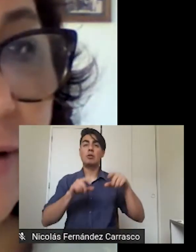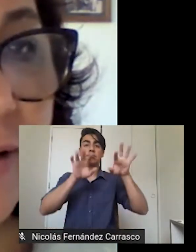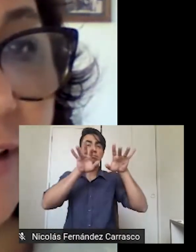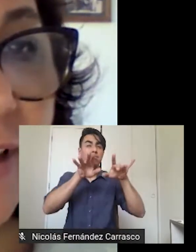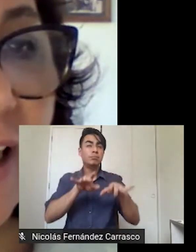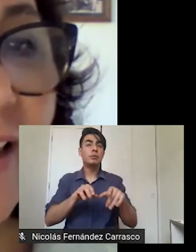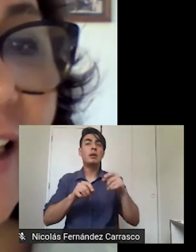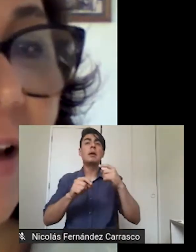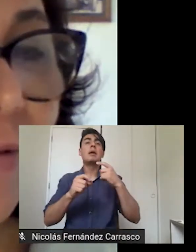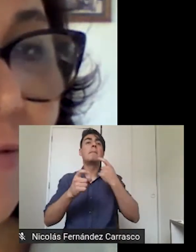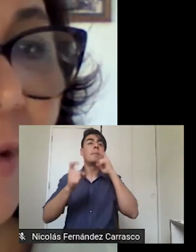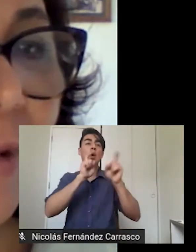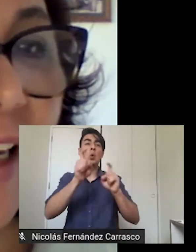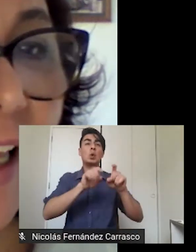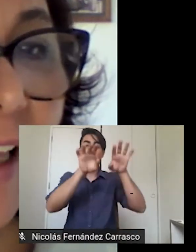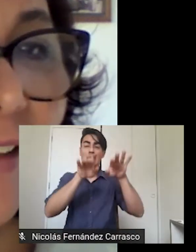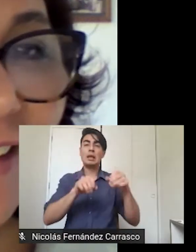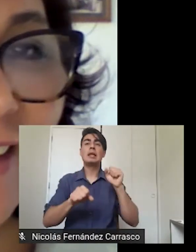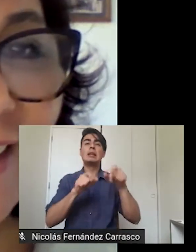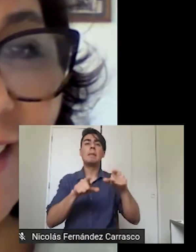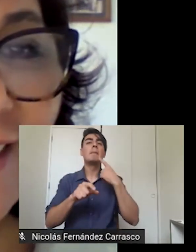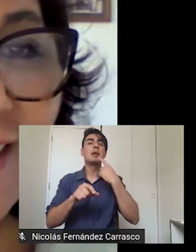público. Así que, bienvenida.